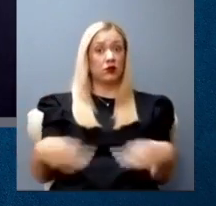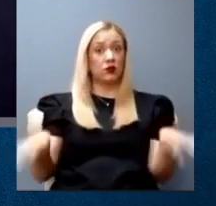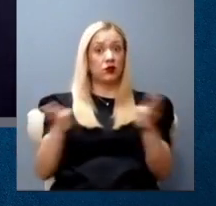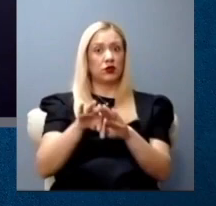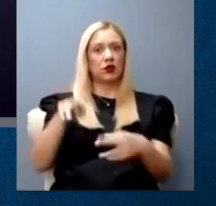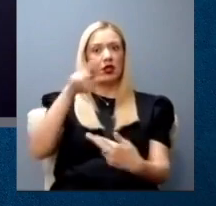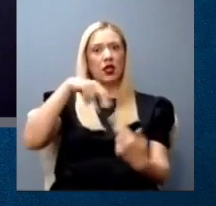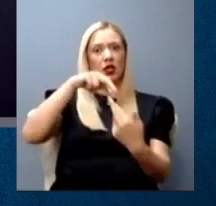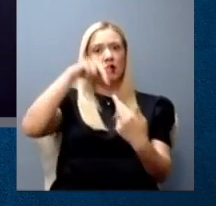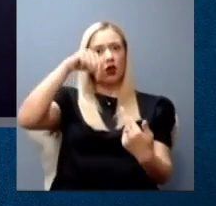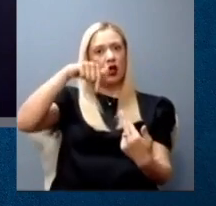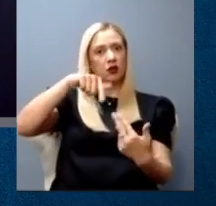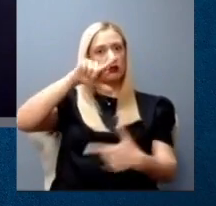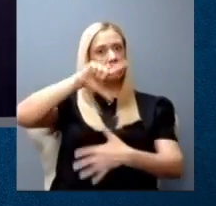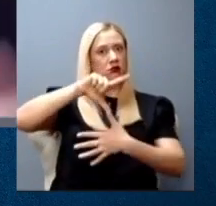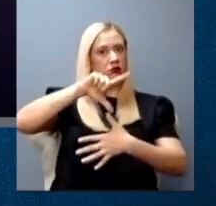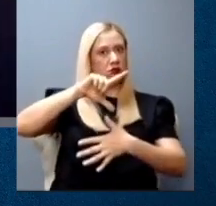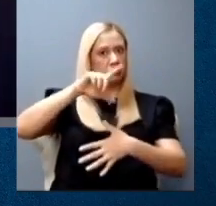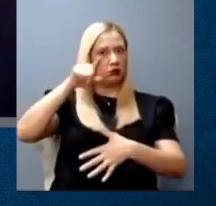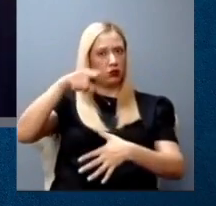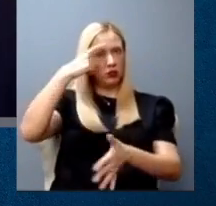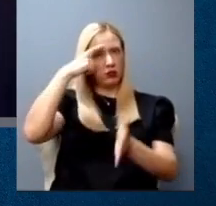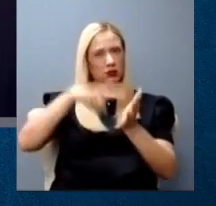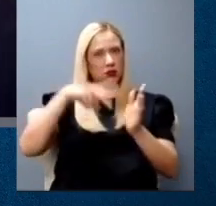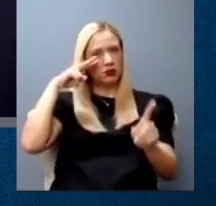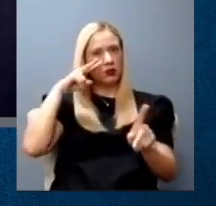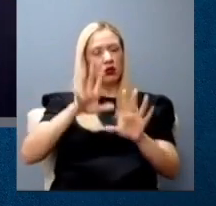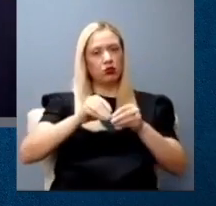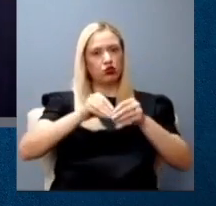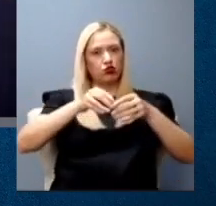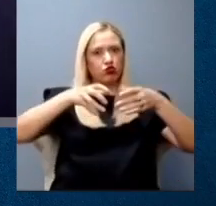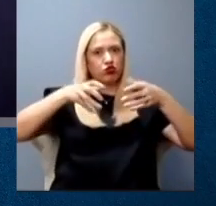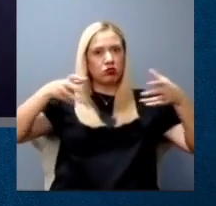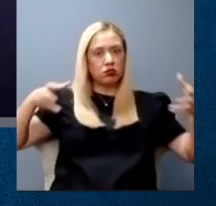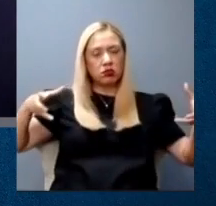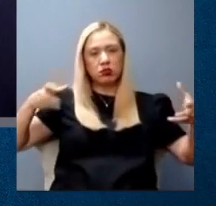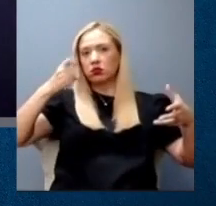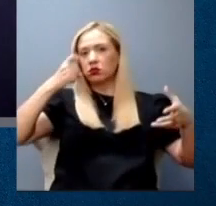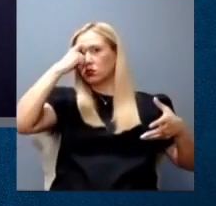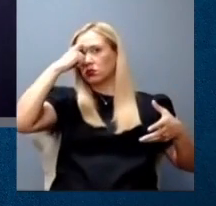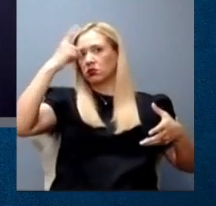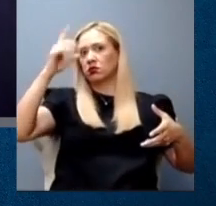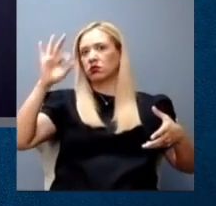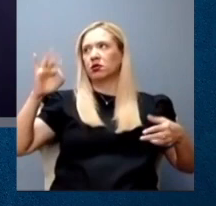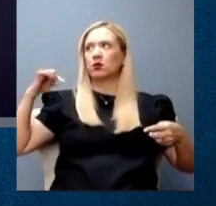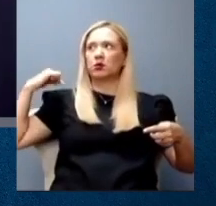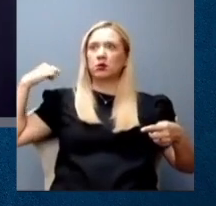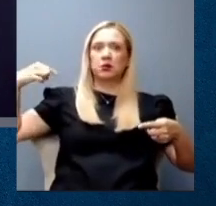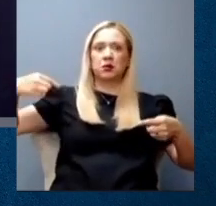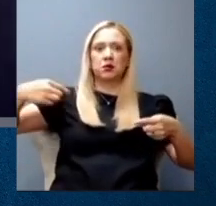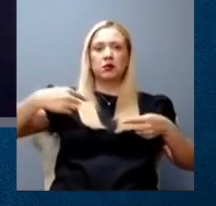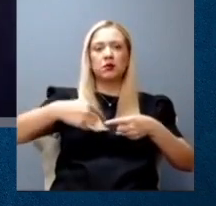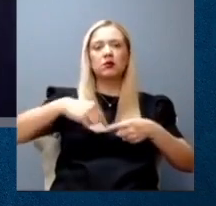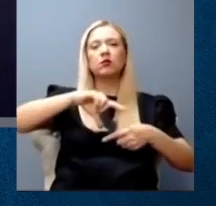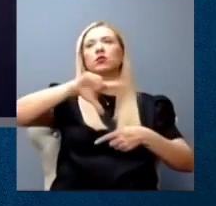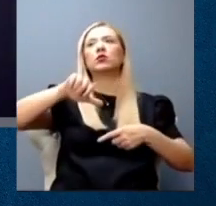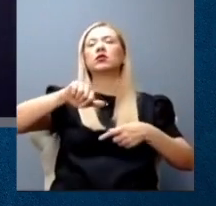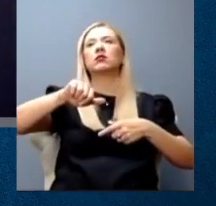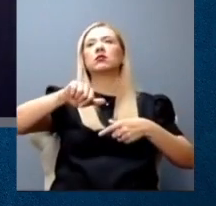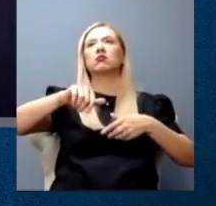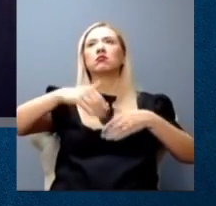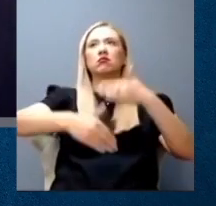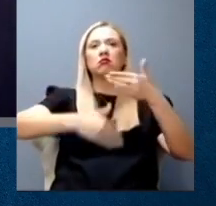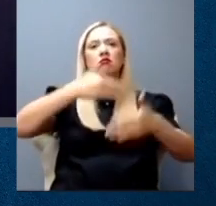en Latinoamérica, desde la cual, digamos, este programa se crea. Y además luego ha tenido